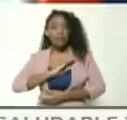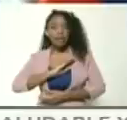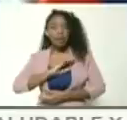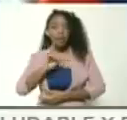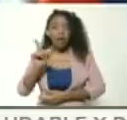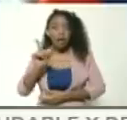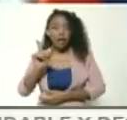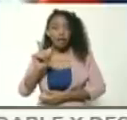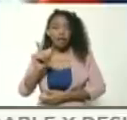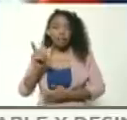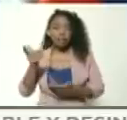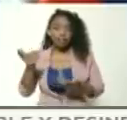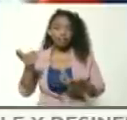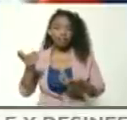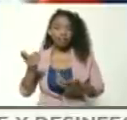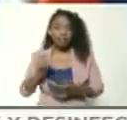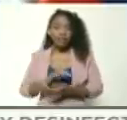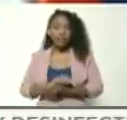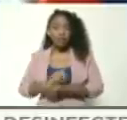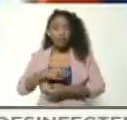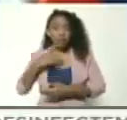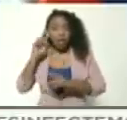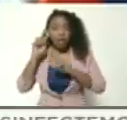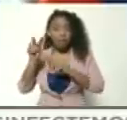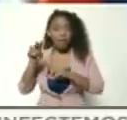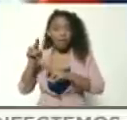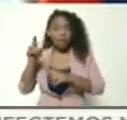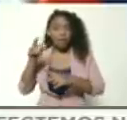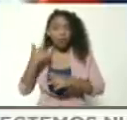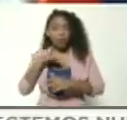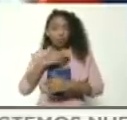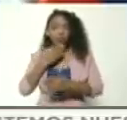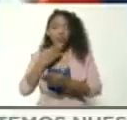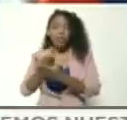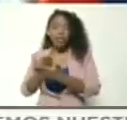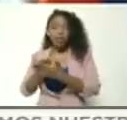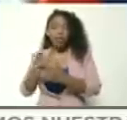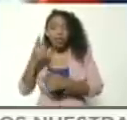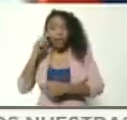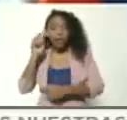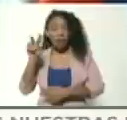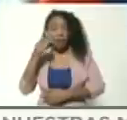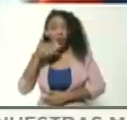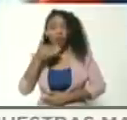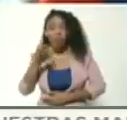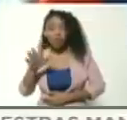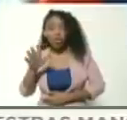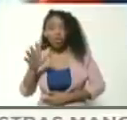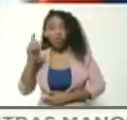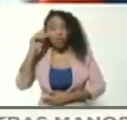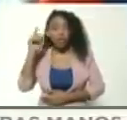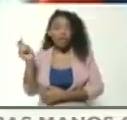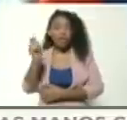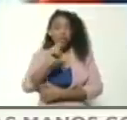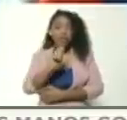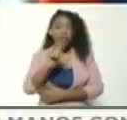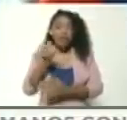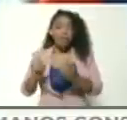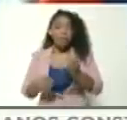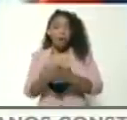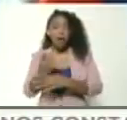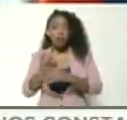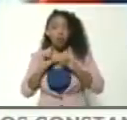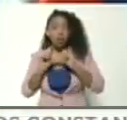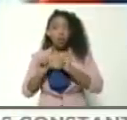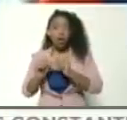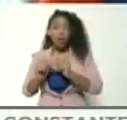esas consideraciones. Y adelanto que en los próximos días del mes de mayo seguiremos también